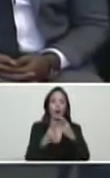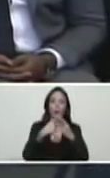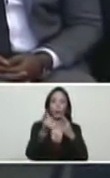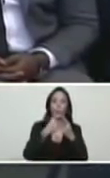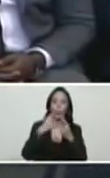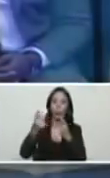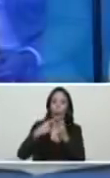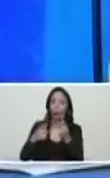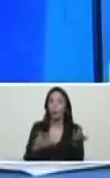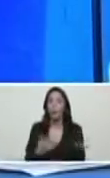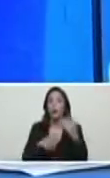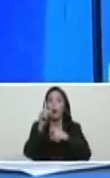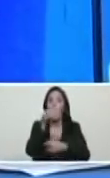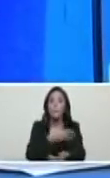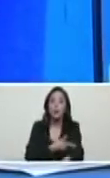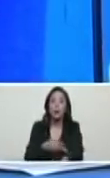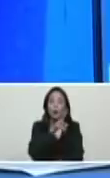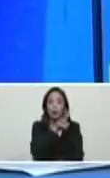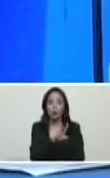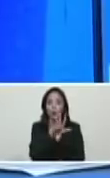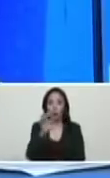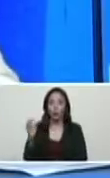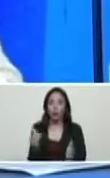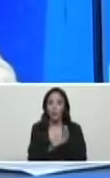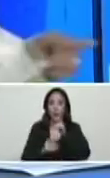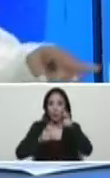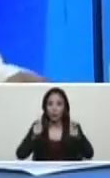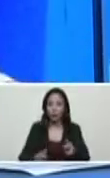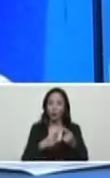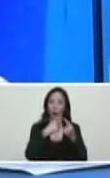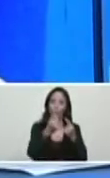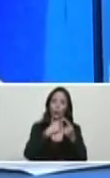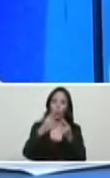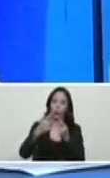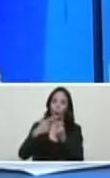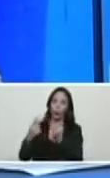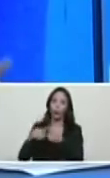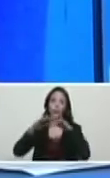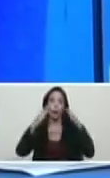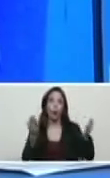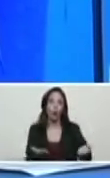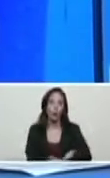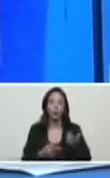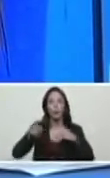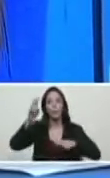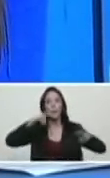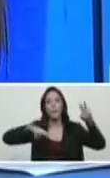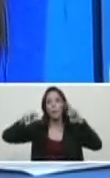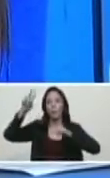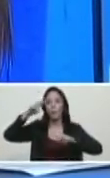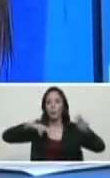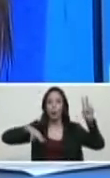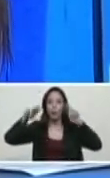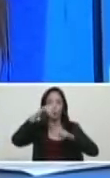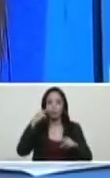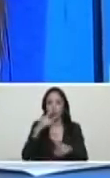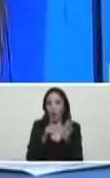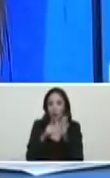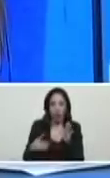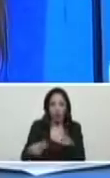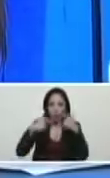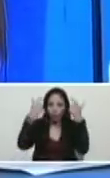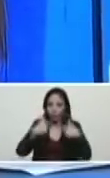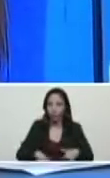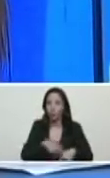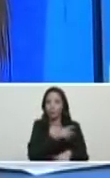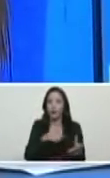de 1.250.000 personas que deambulan por el mundo como un derecho humano, como es el derecho a recrearse, a